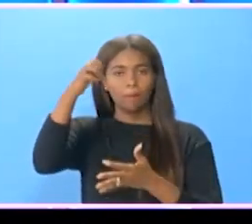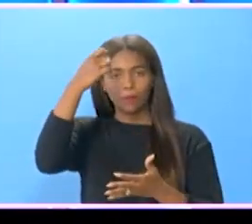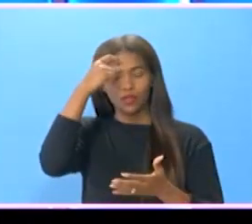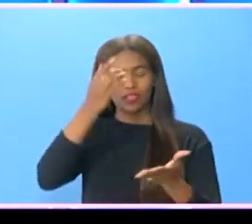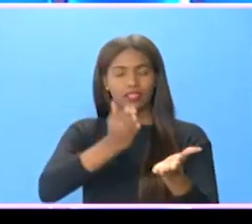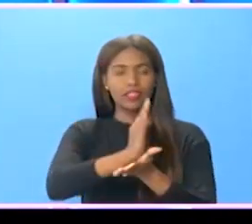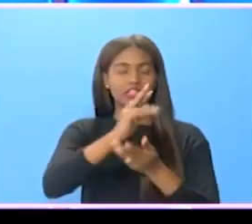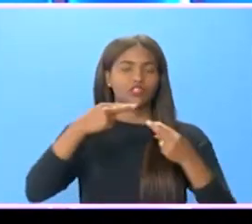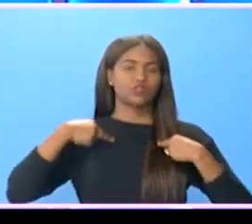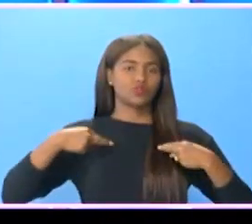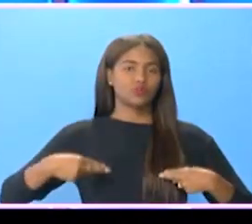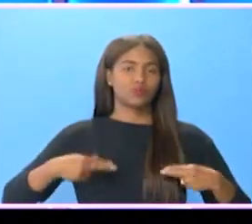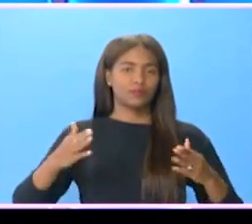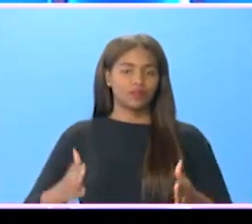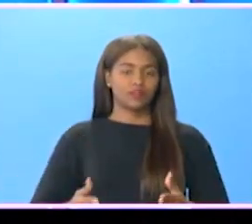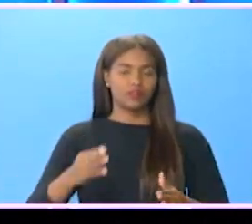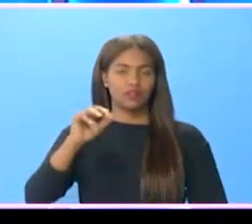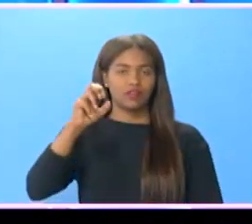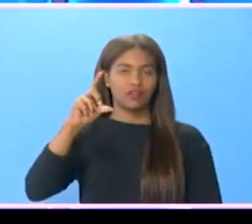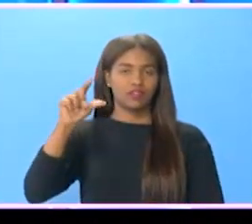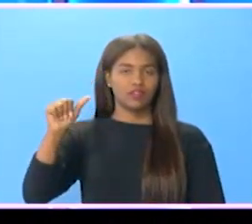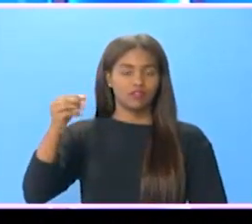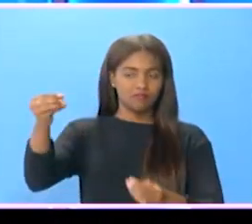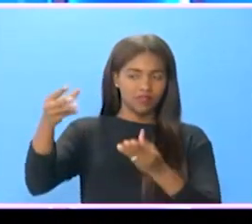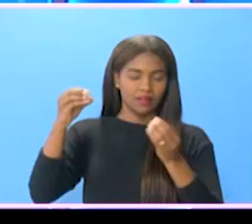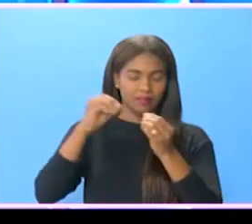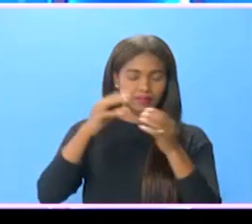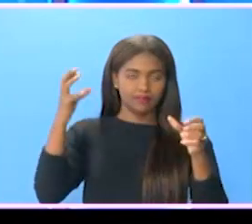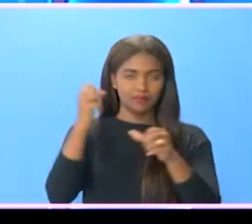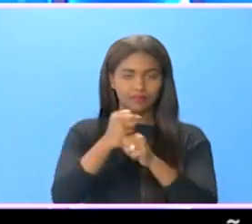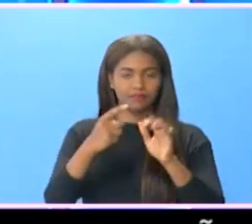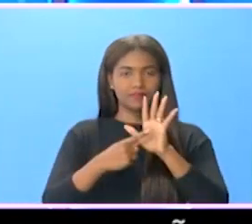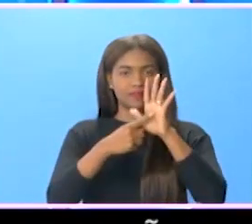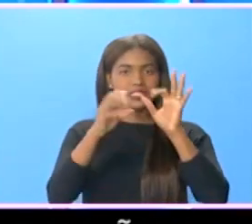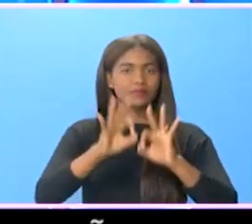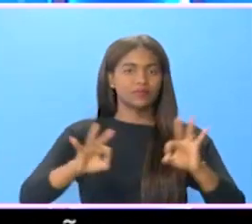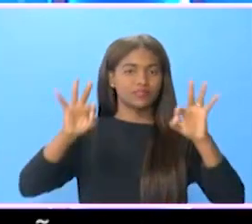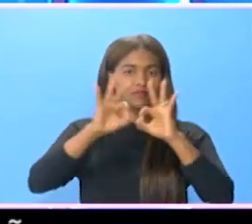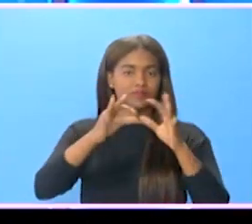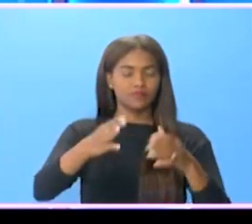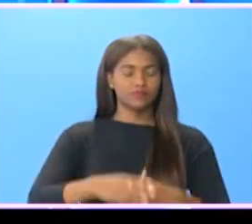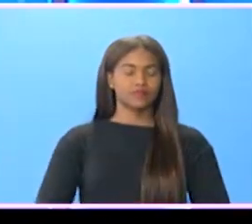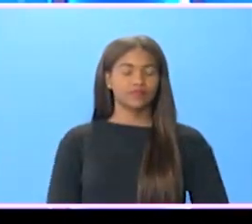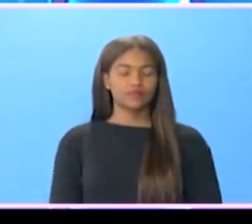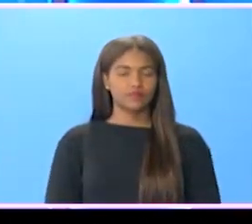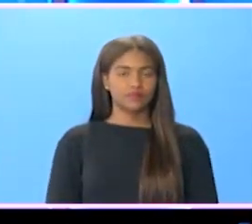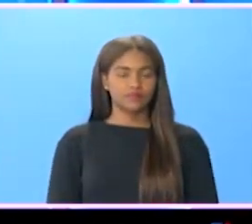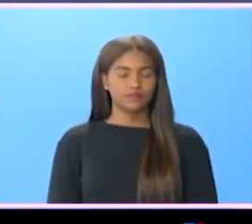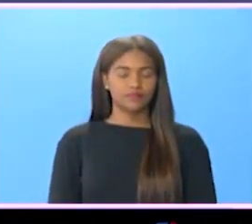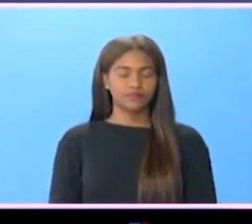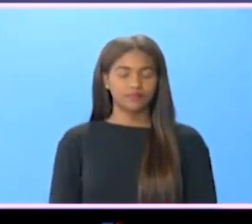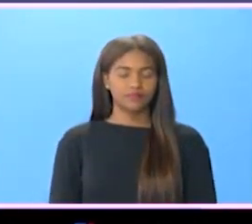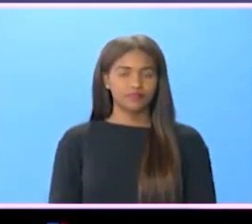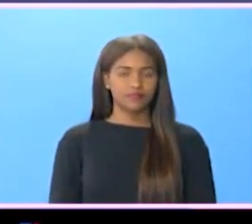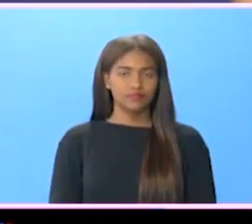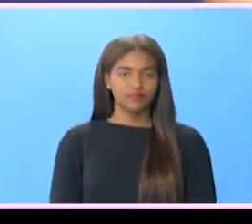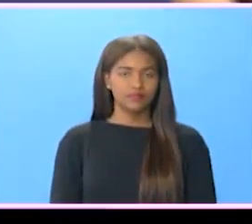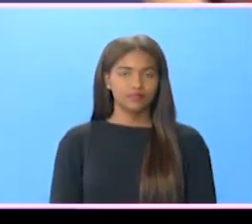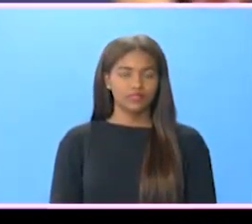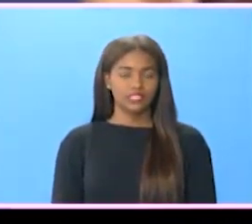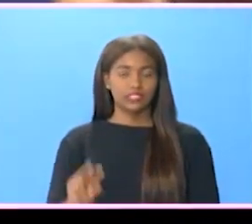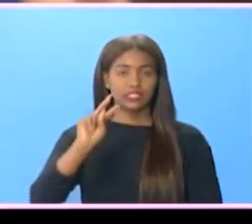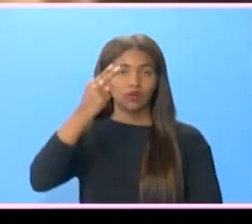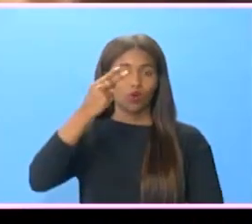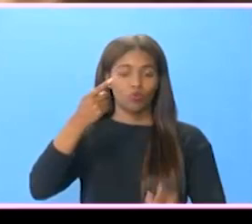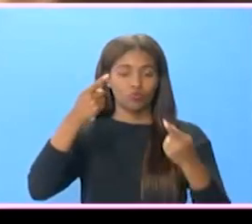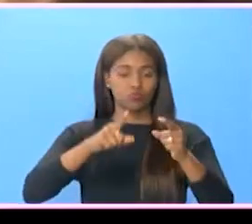Derechos Humanos. Águeda Solano tiene todos los detalles de este importante reconocimiento. En la segunda